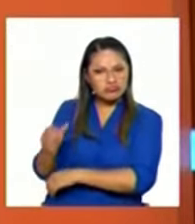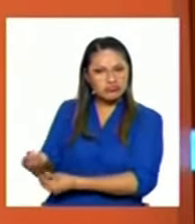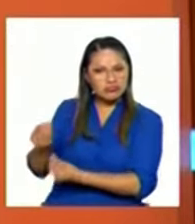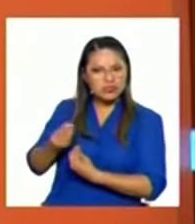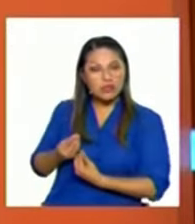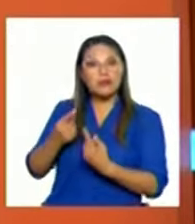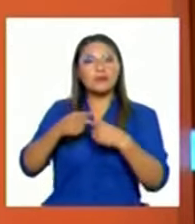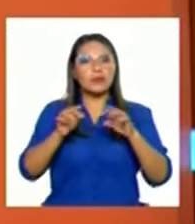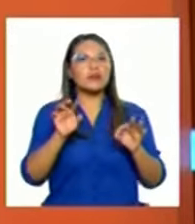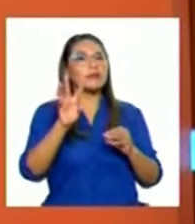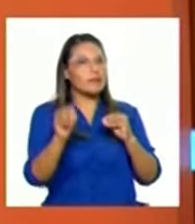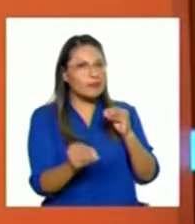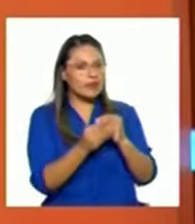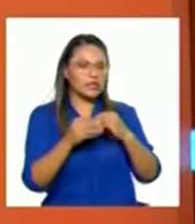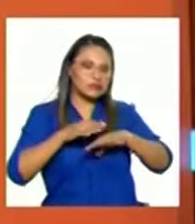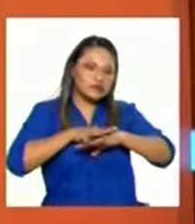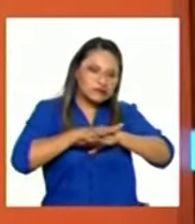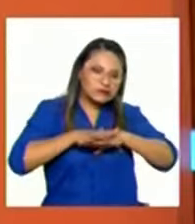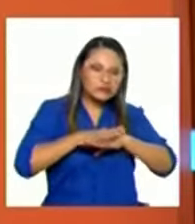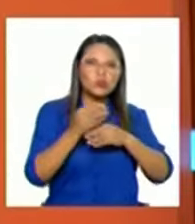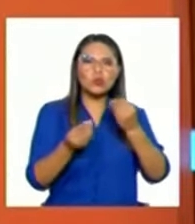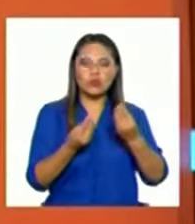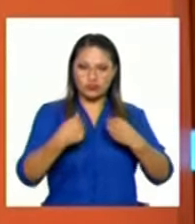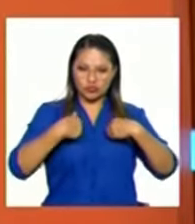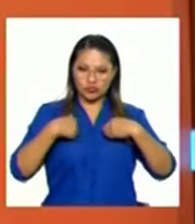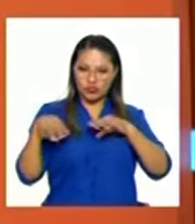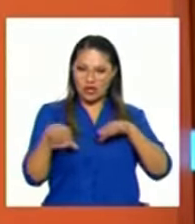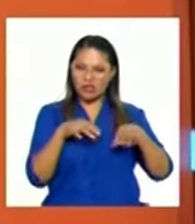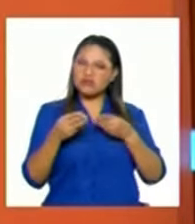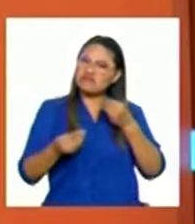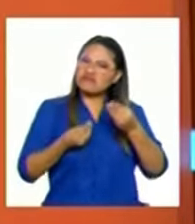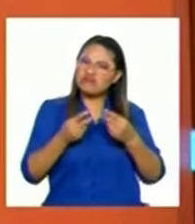momento para reflexionar sobre nuestras acciones.